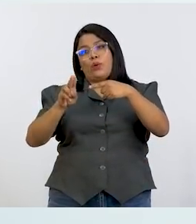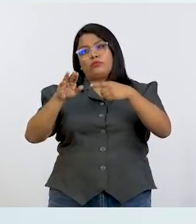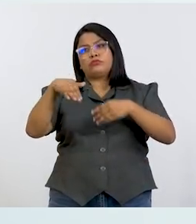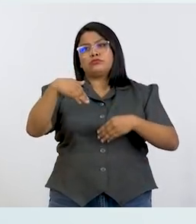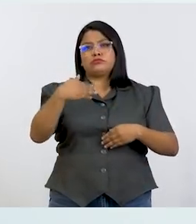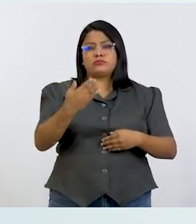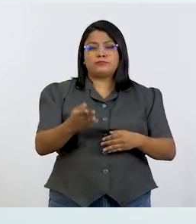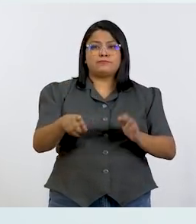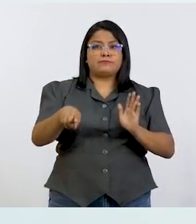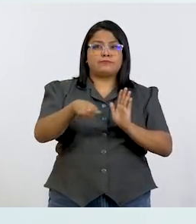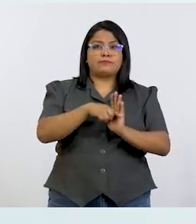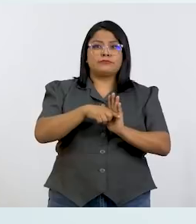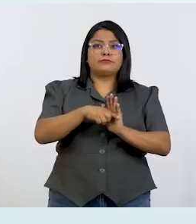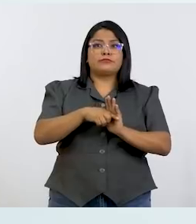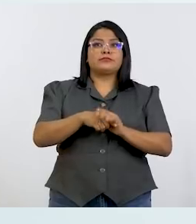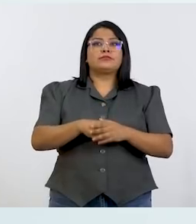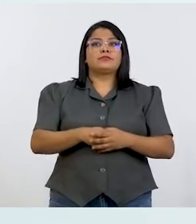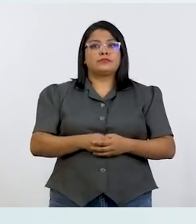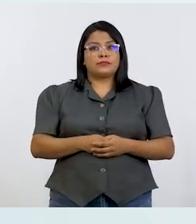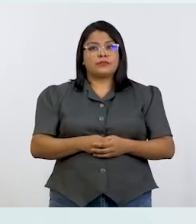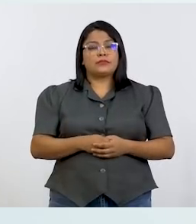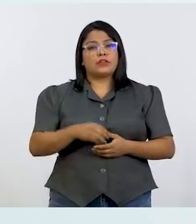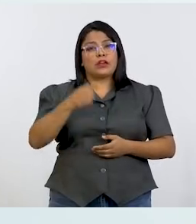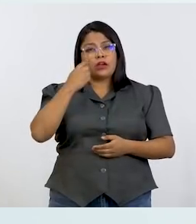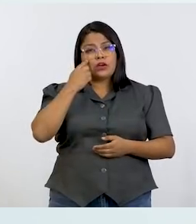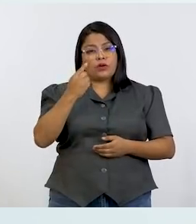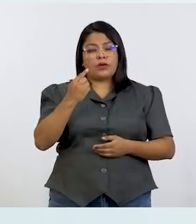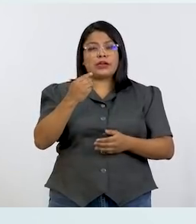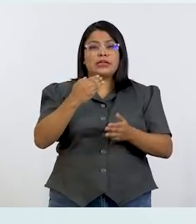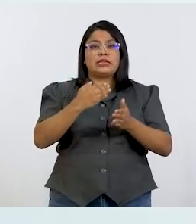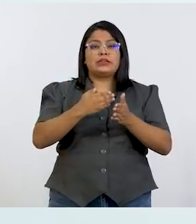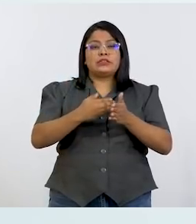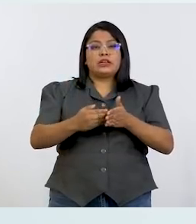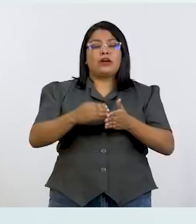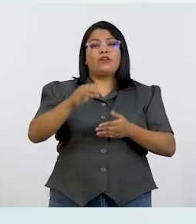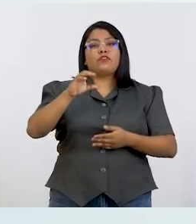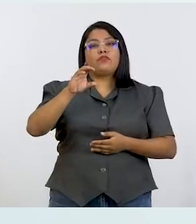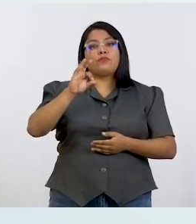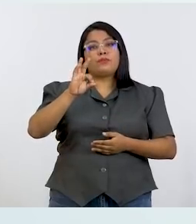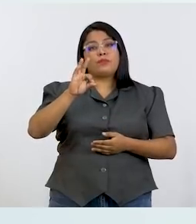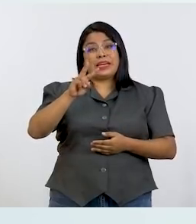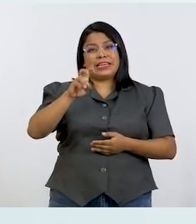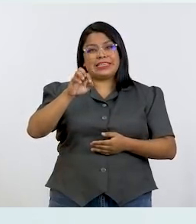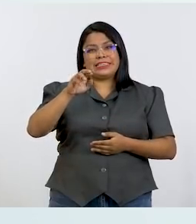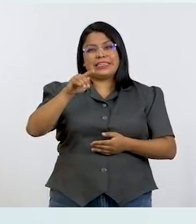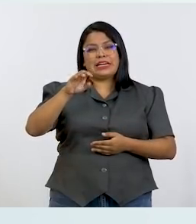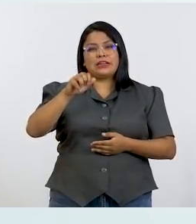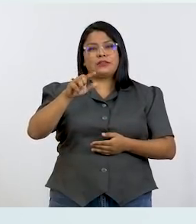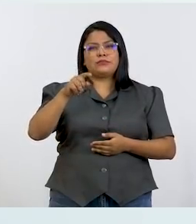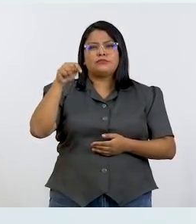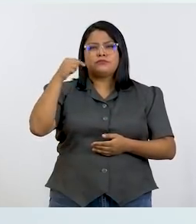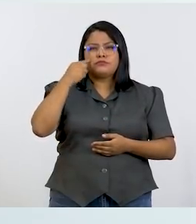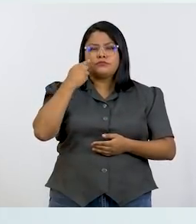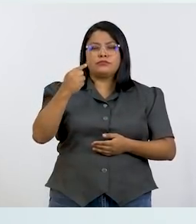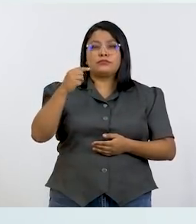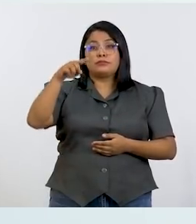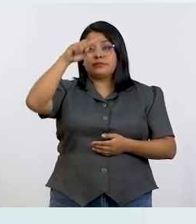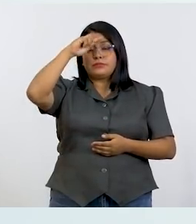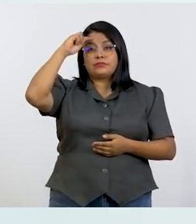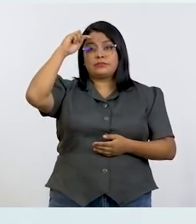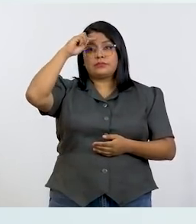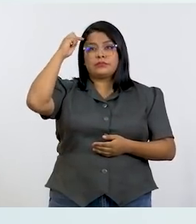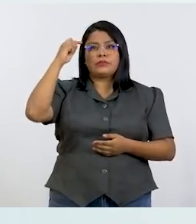restan números de 2 cifras, ahora introduciendo la forma vertical. En este momento también se trabajan casos